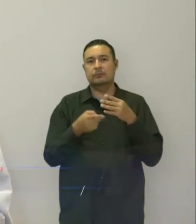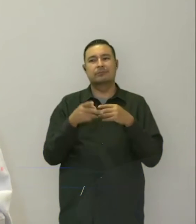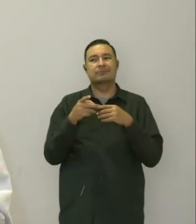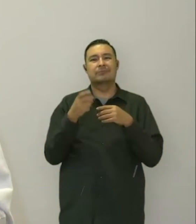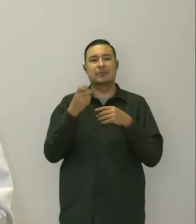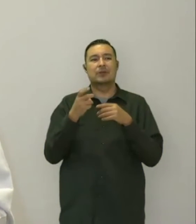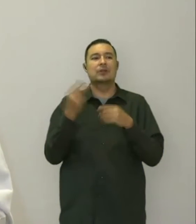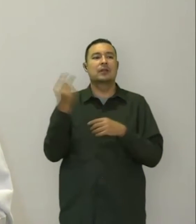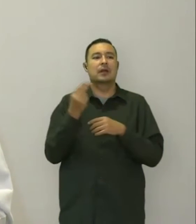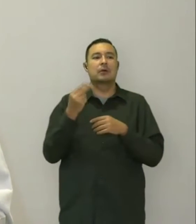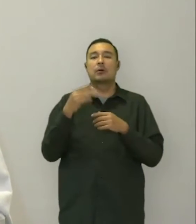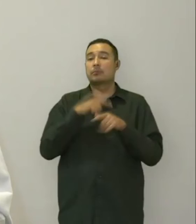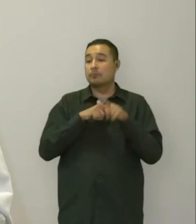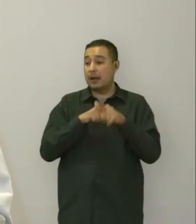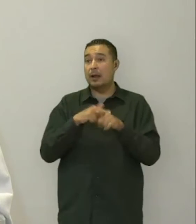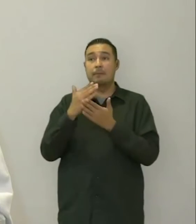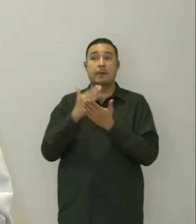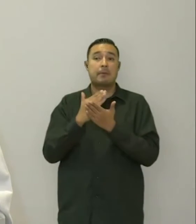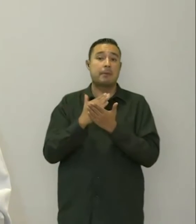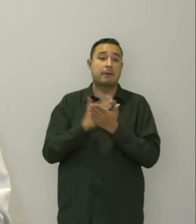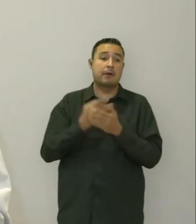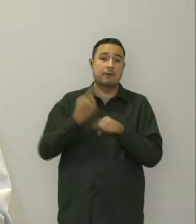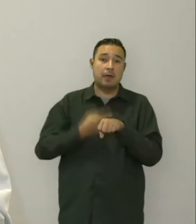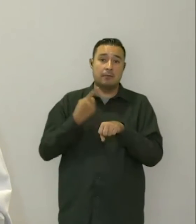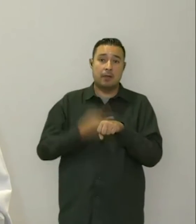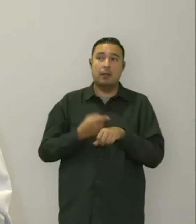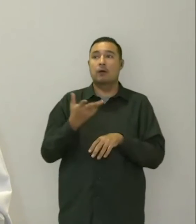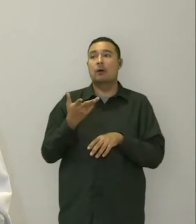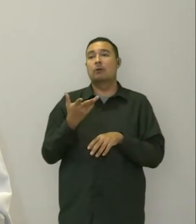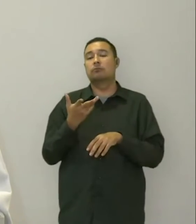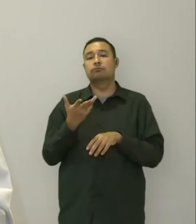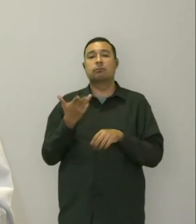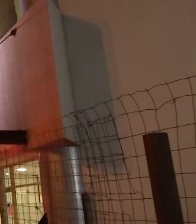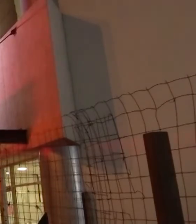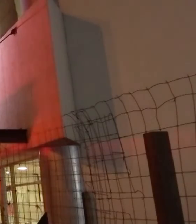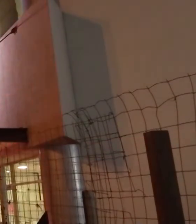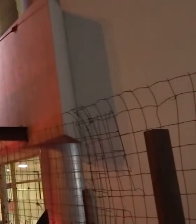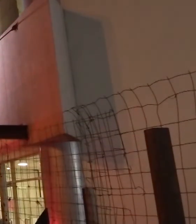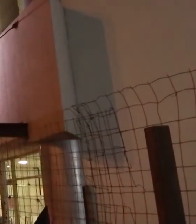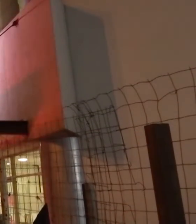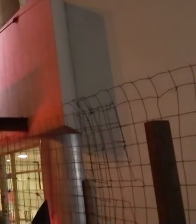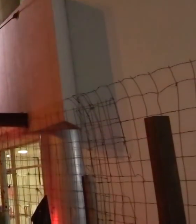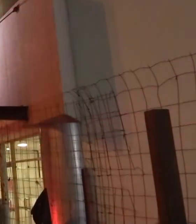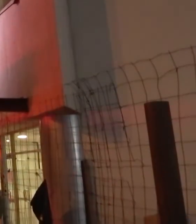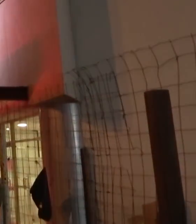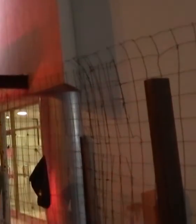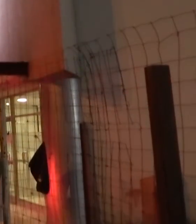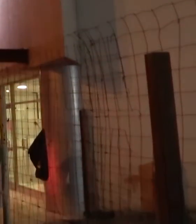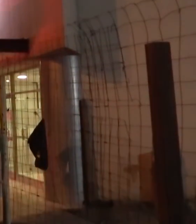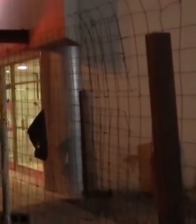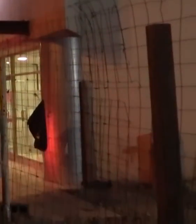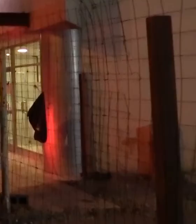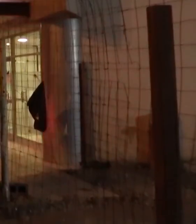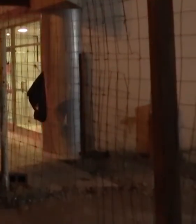seguir contribuyendo a disminuir esta transmisión a disminuir hospitalizaciones defunciones para noticieros cable